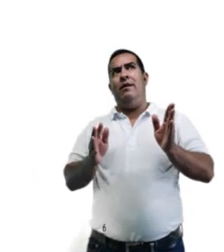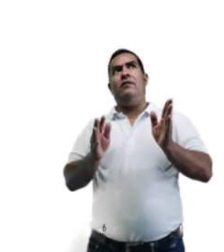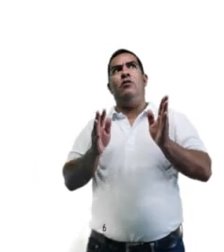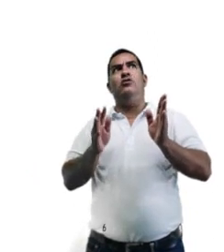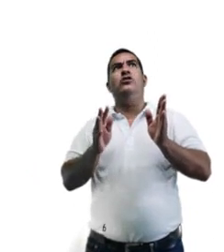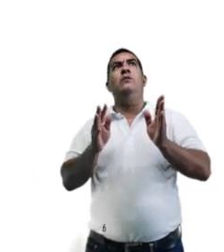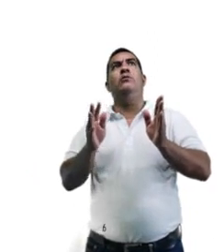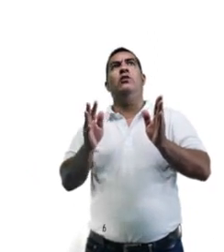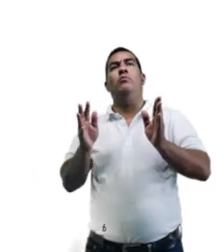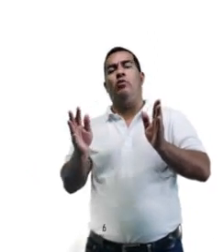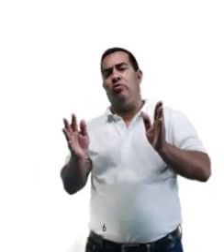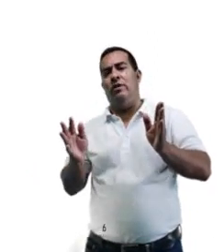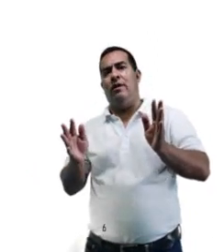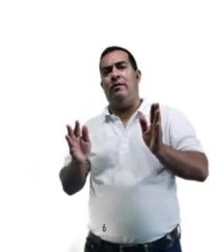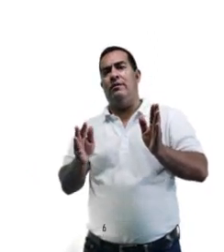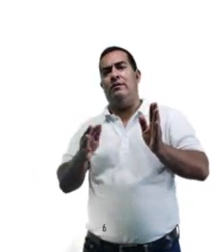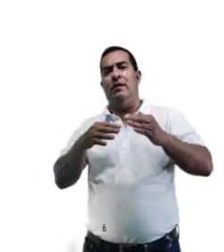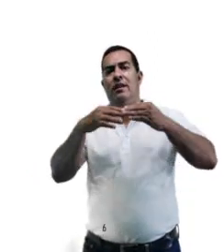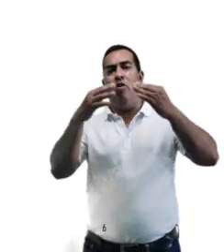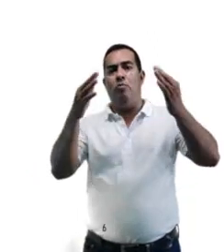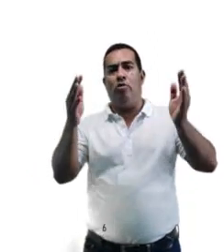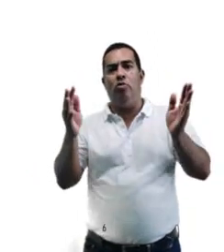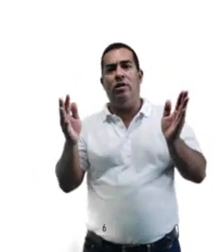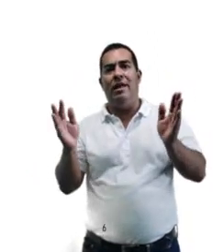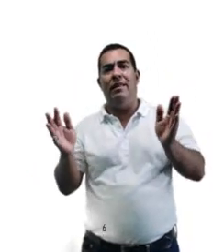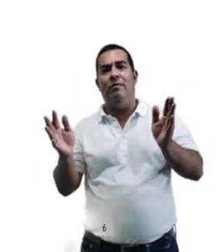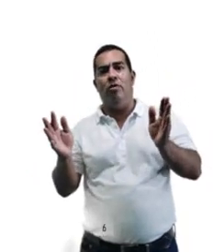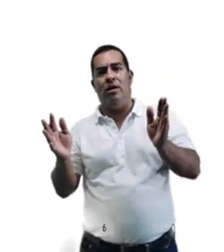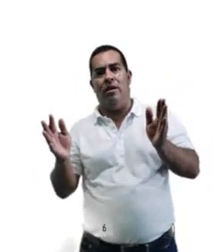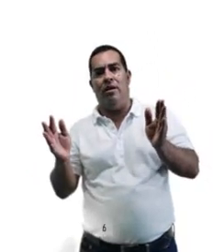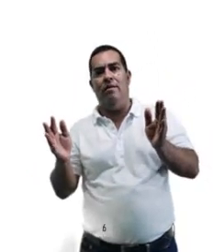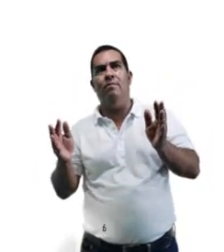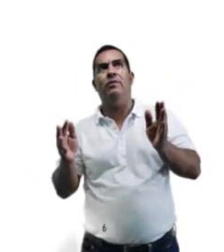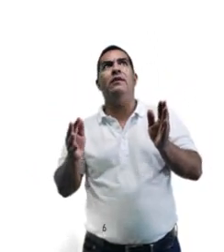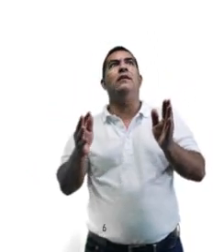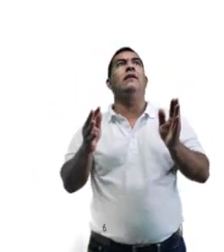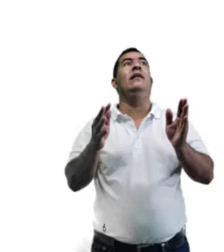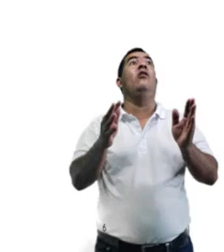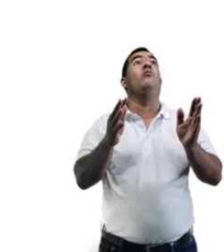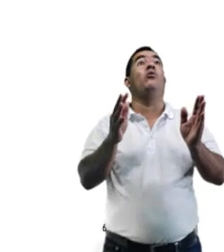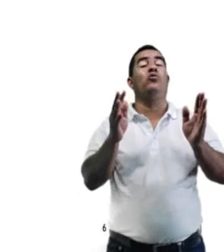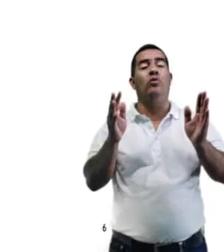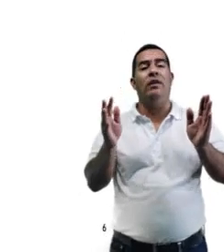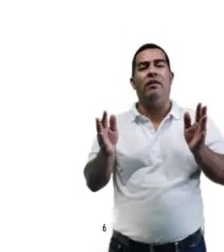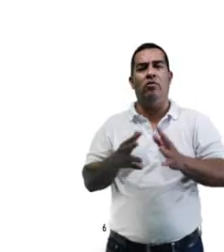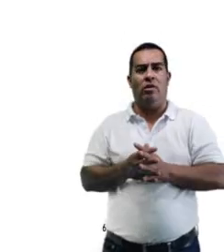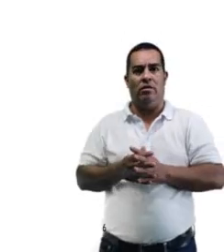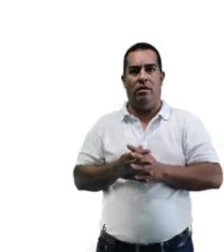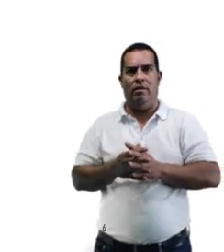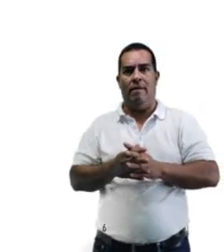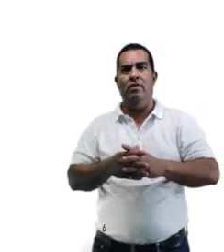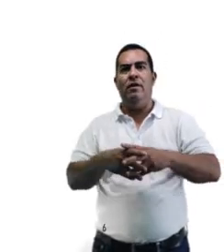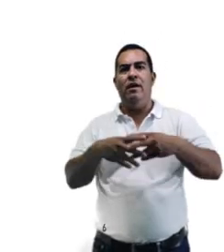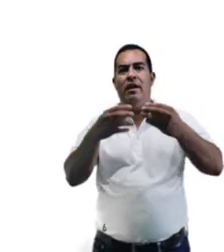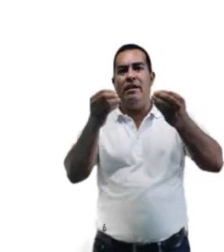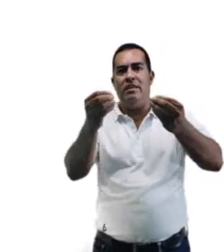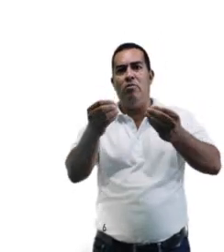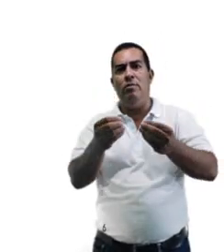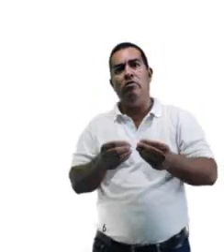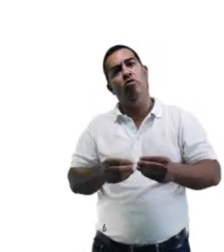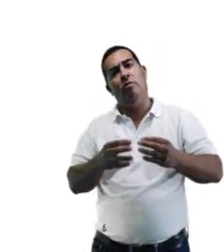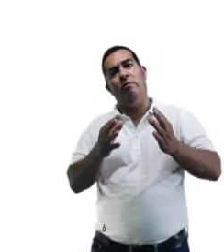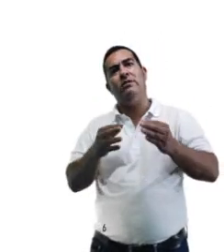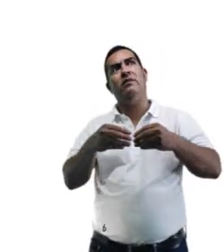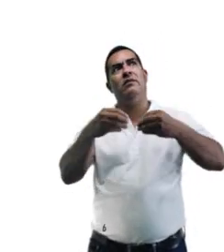Vamos a hablar de dos tipos de oportunidades: la oportunidad laboral y la oportunidad educativa. En